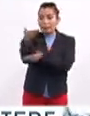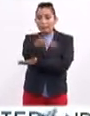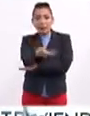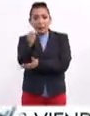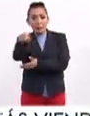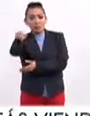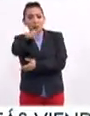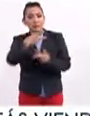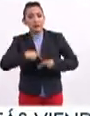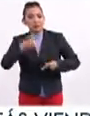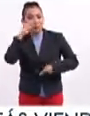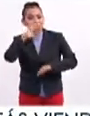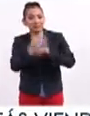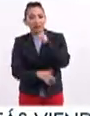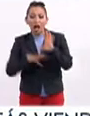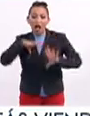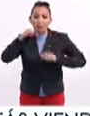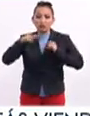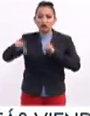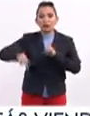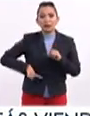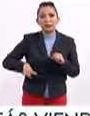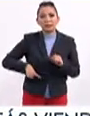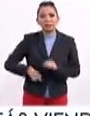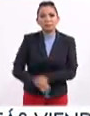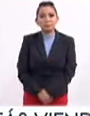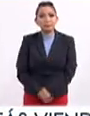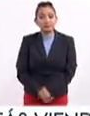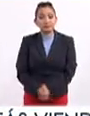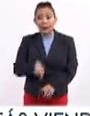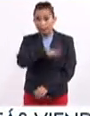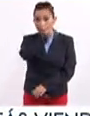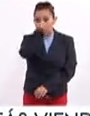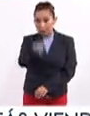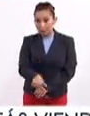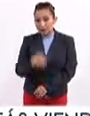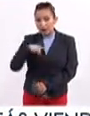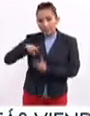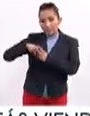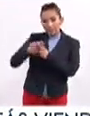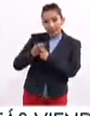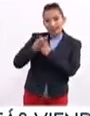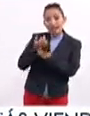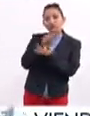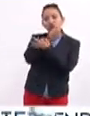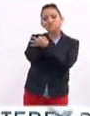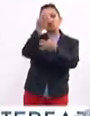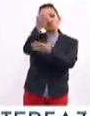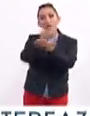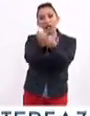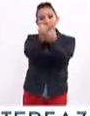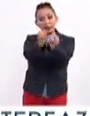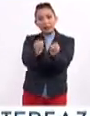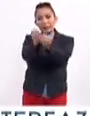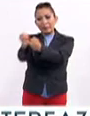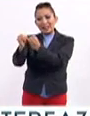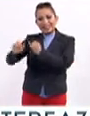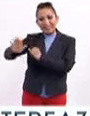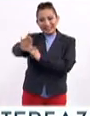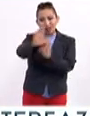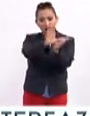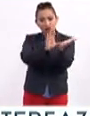de la población para poner fin a los abusos del gobernante. Después, con la aparición de las declaraciones de independencia y